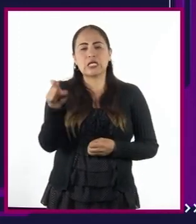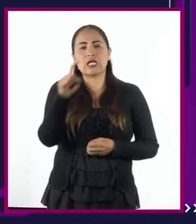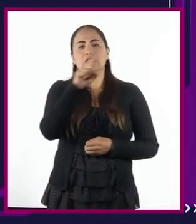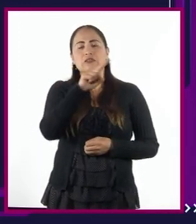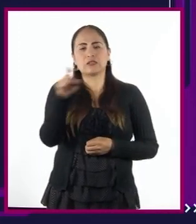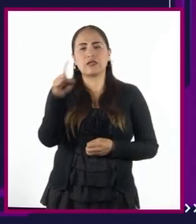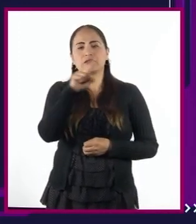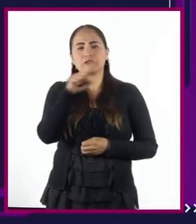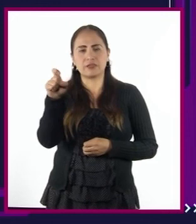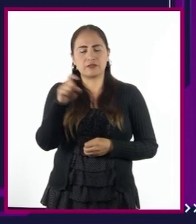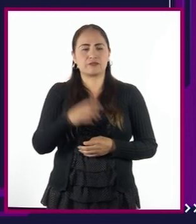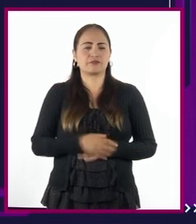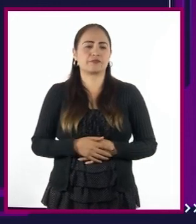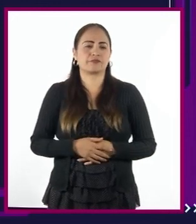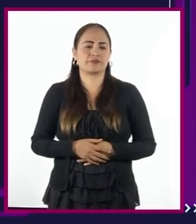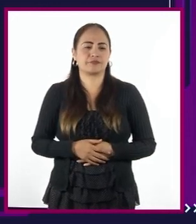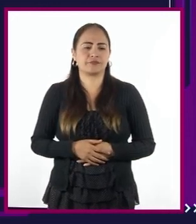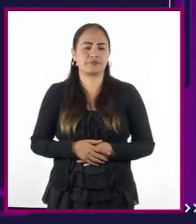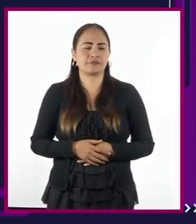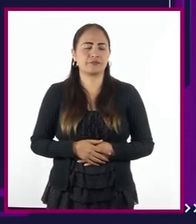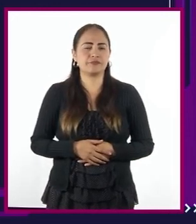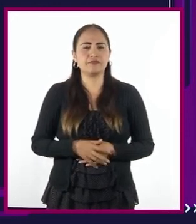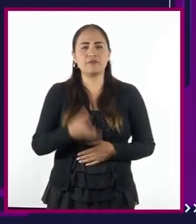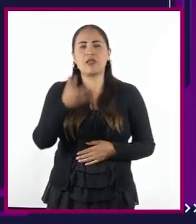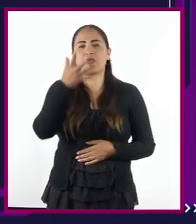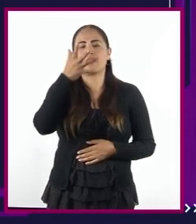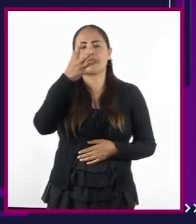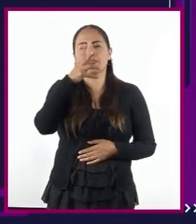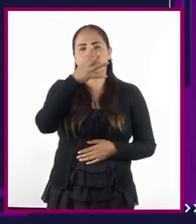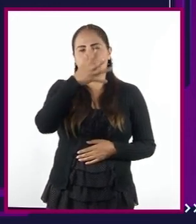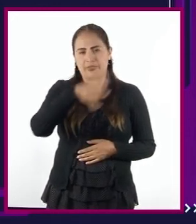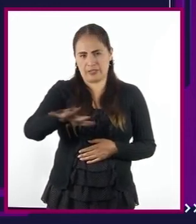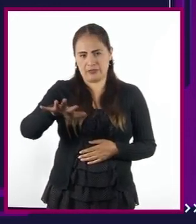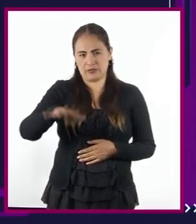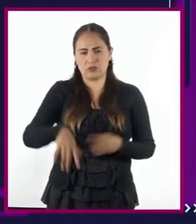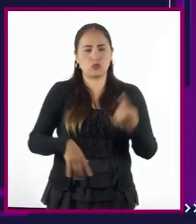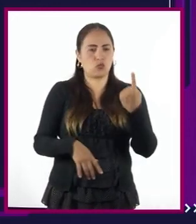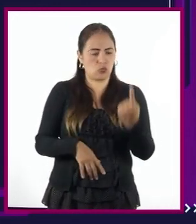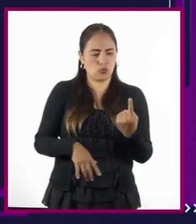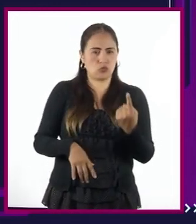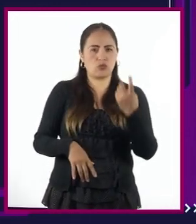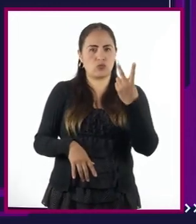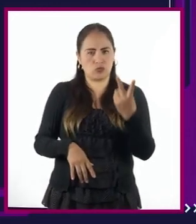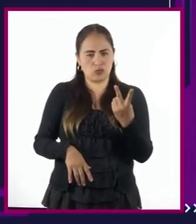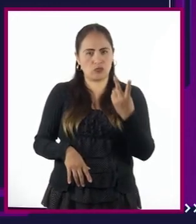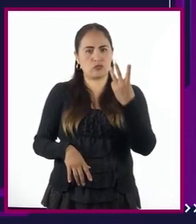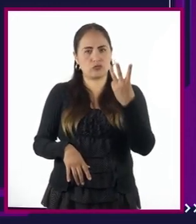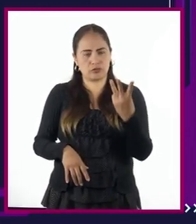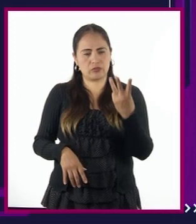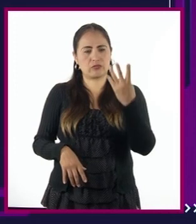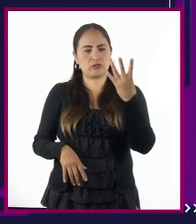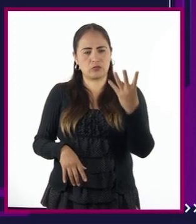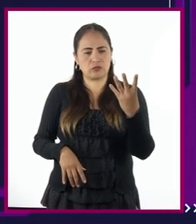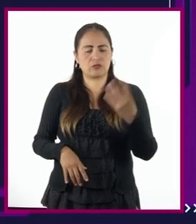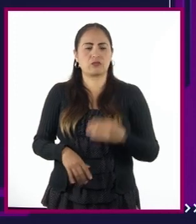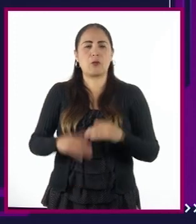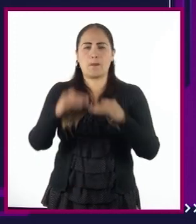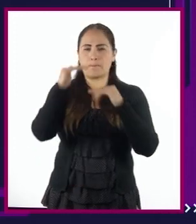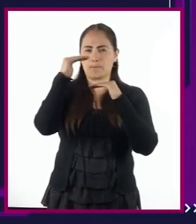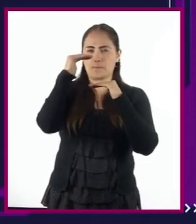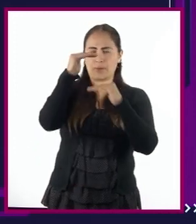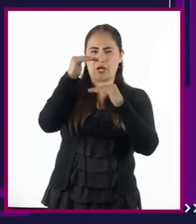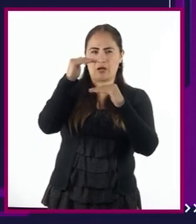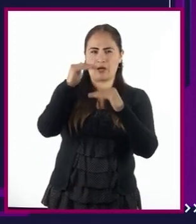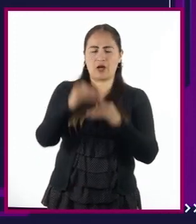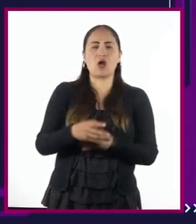este caso, se colocan 10 marcas numeradas de 1 en 1, ya que hay un máximo de